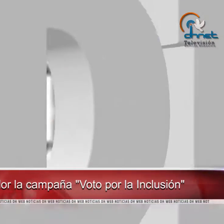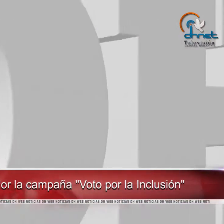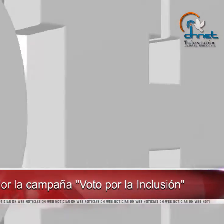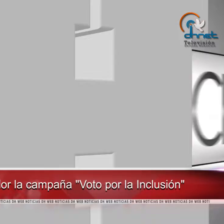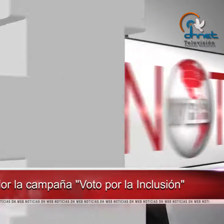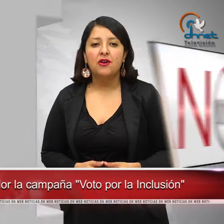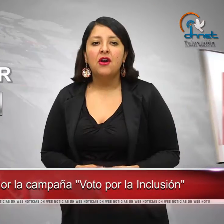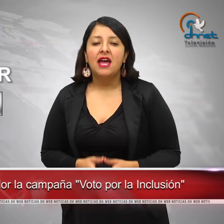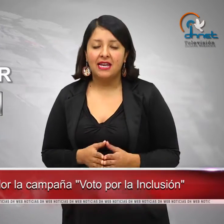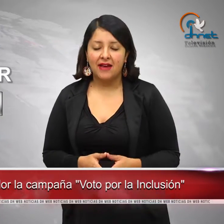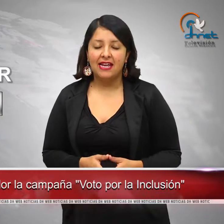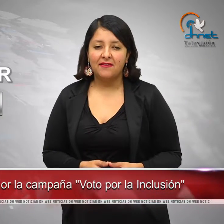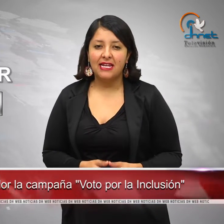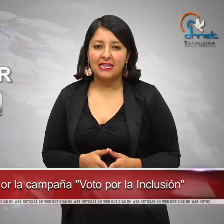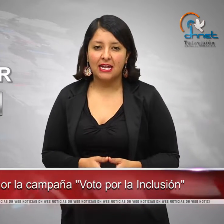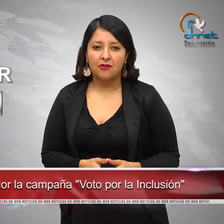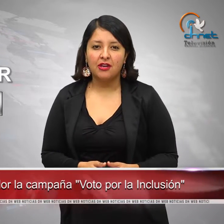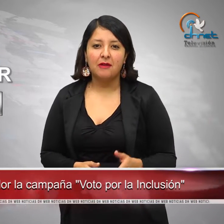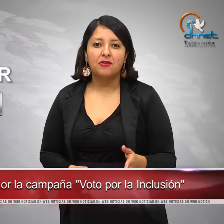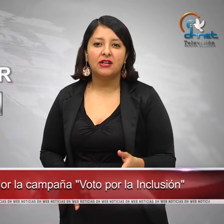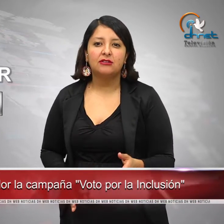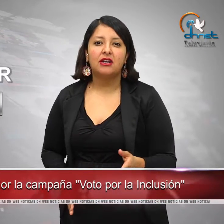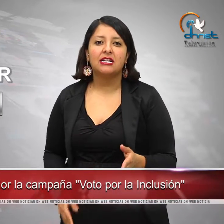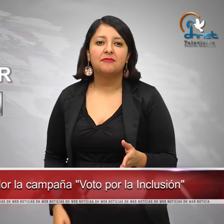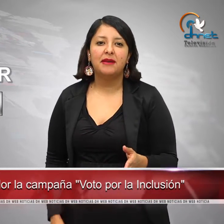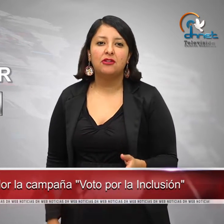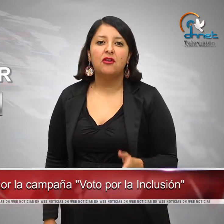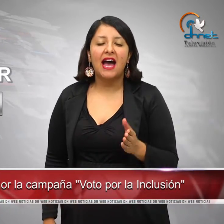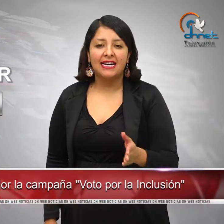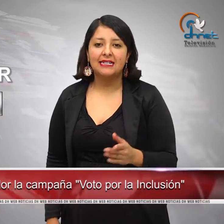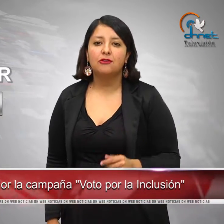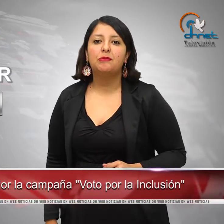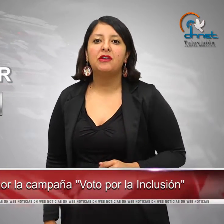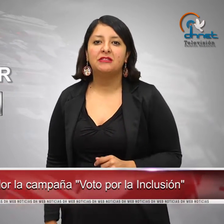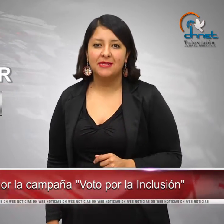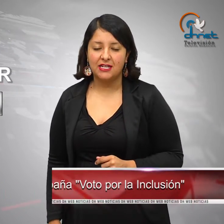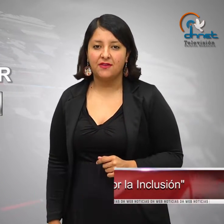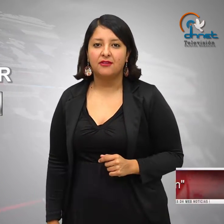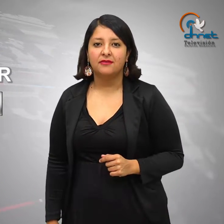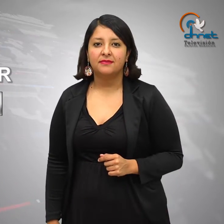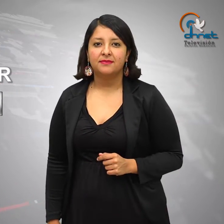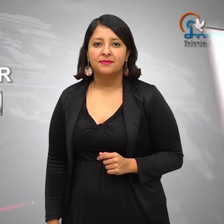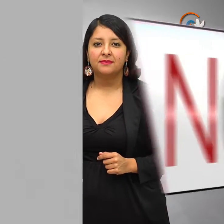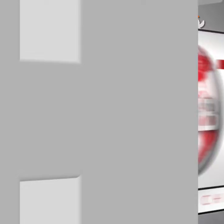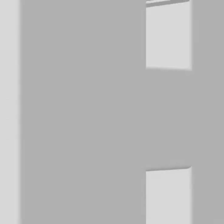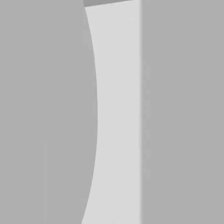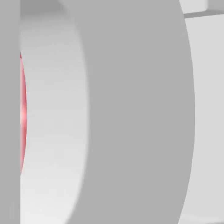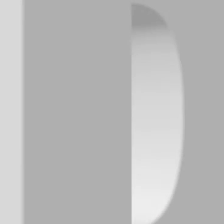un importante paso a nivel interno en el progreso del respeto a este grupo en específico.